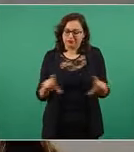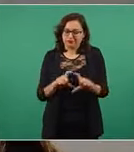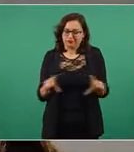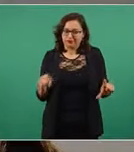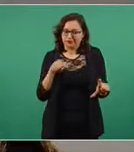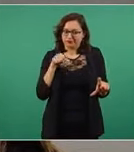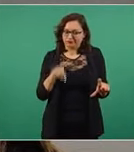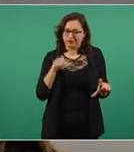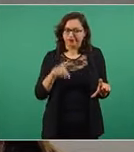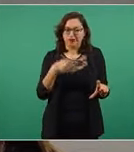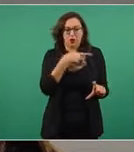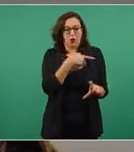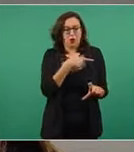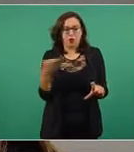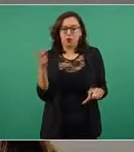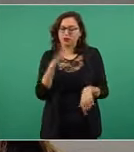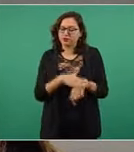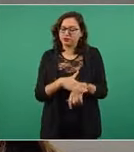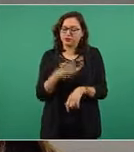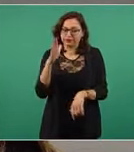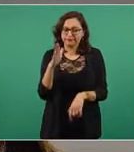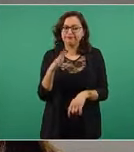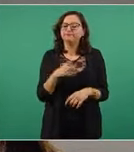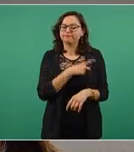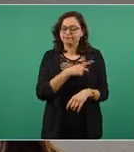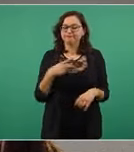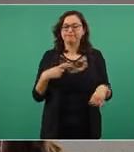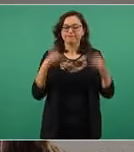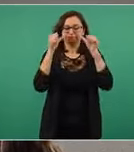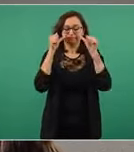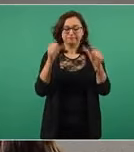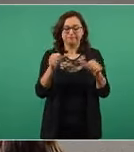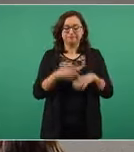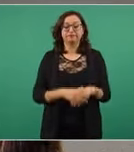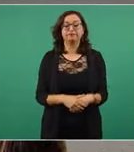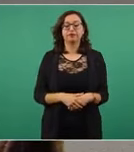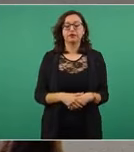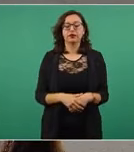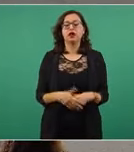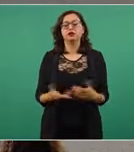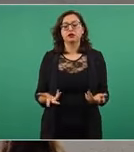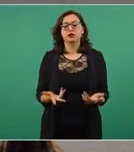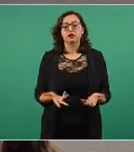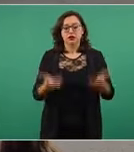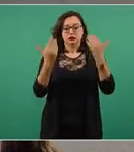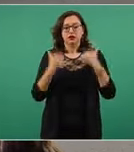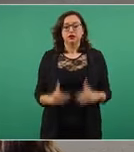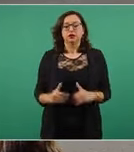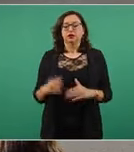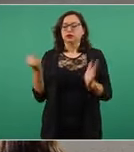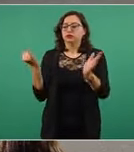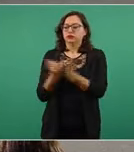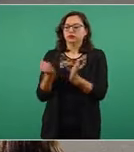la recaudación, miren cómo vamos. Este es un corte al día 9,